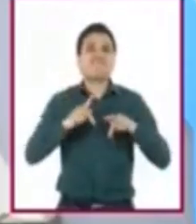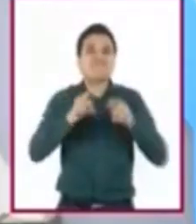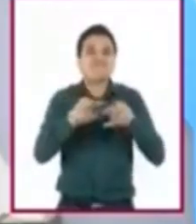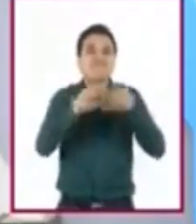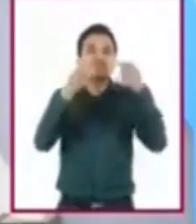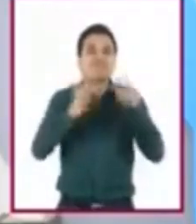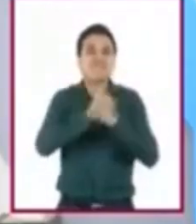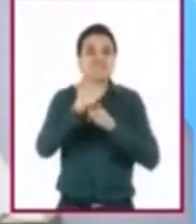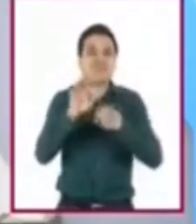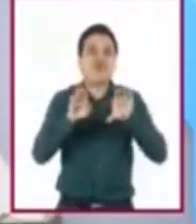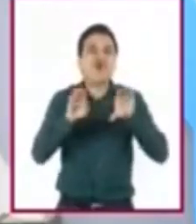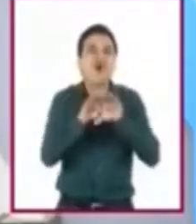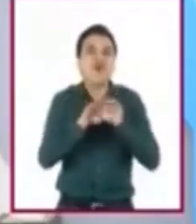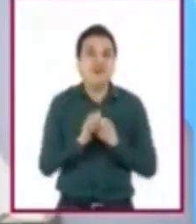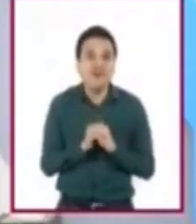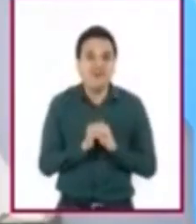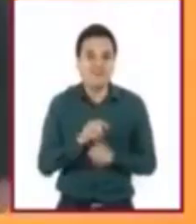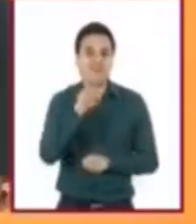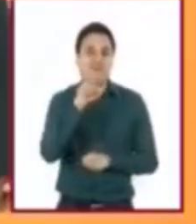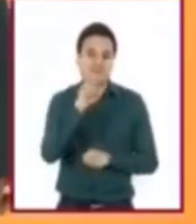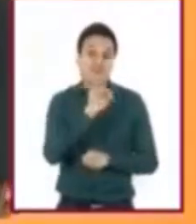tu propia propuesta.